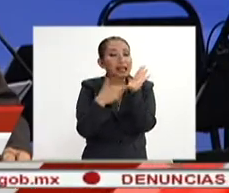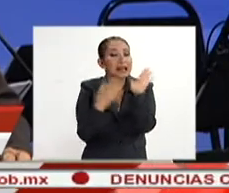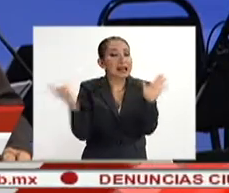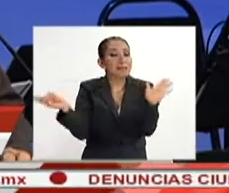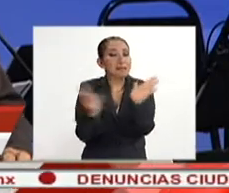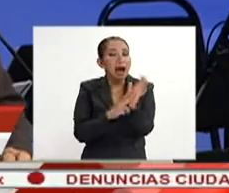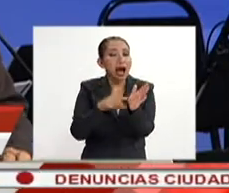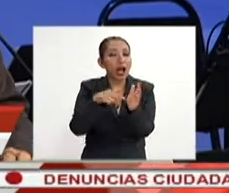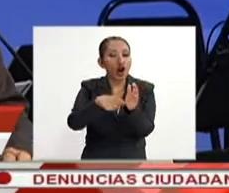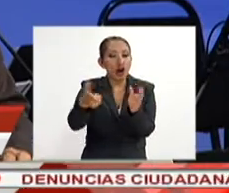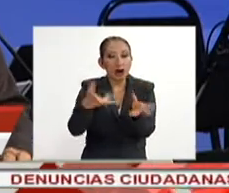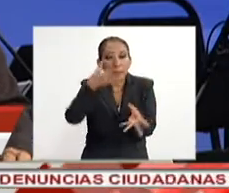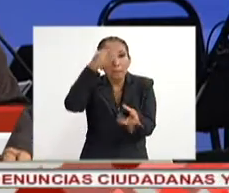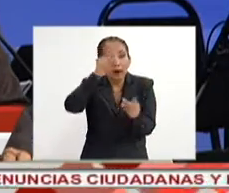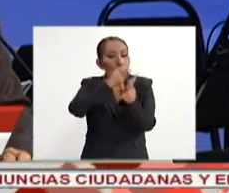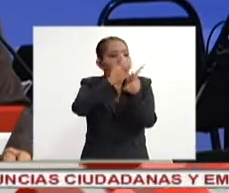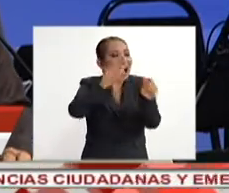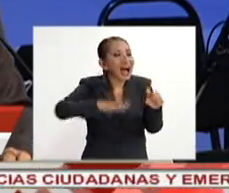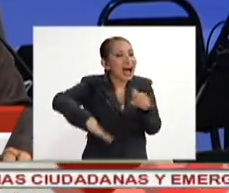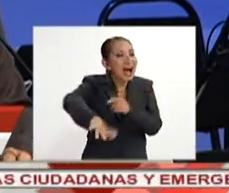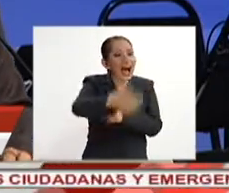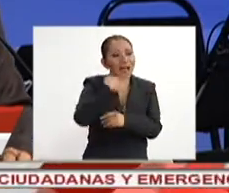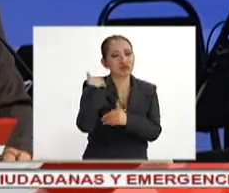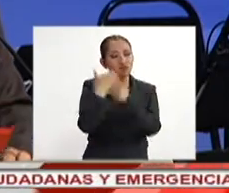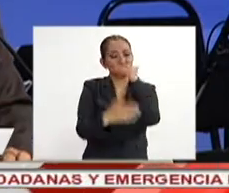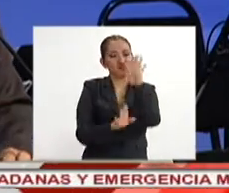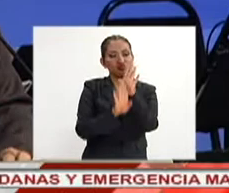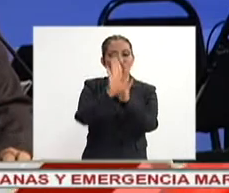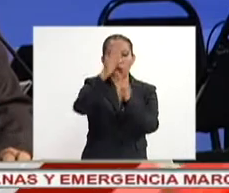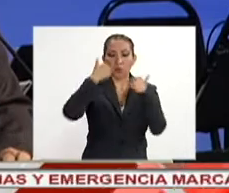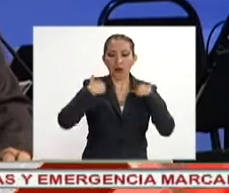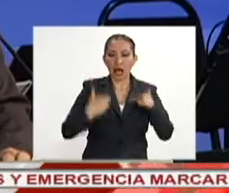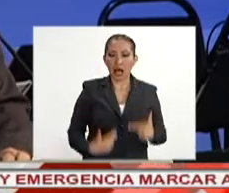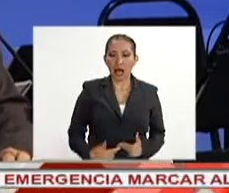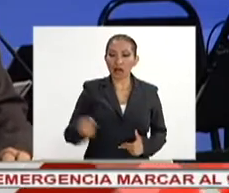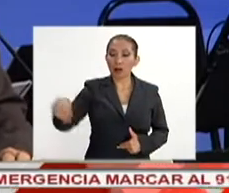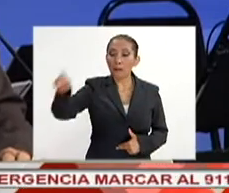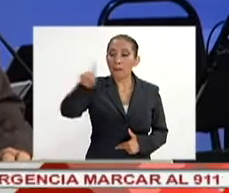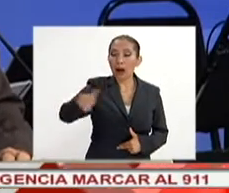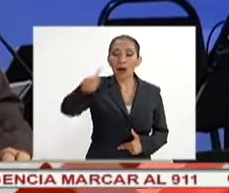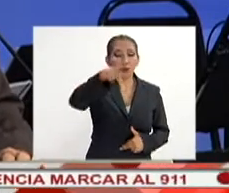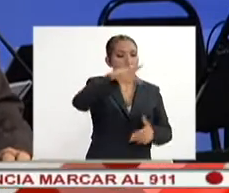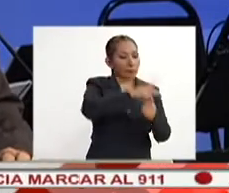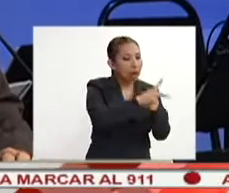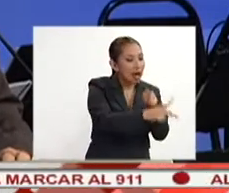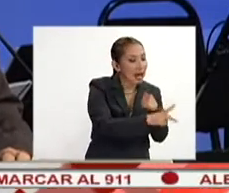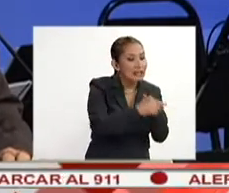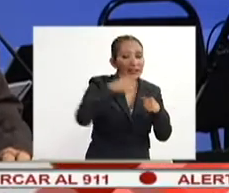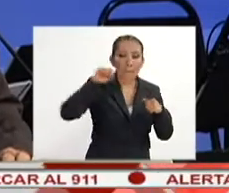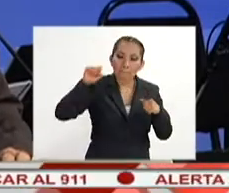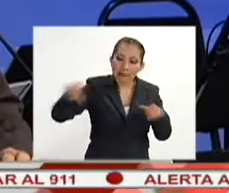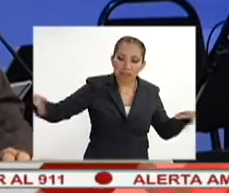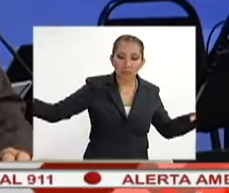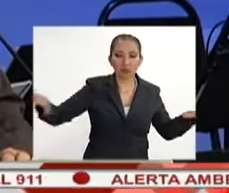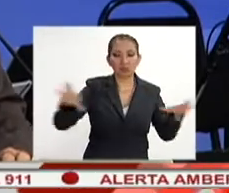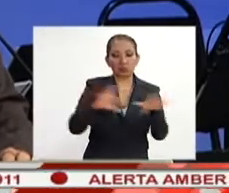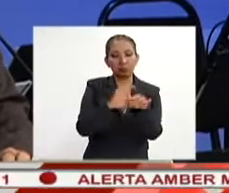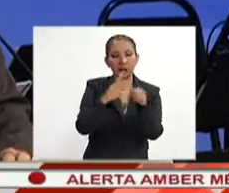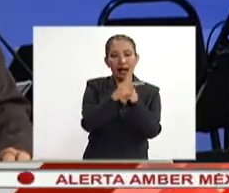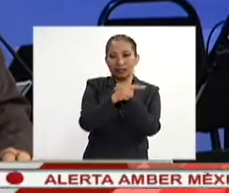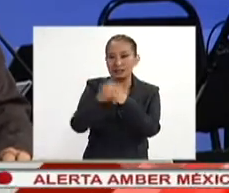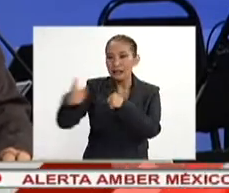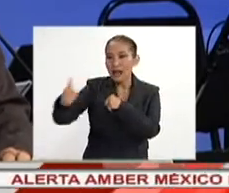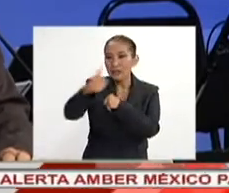valores que promueva la paz y el desarrollo pleno del ser humano en los pueblos, naciones y entre las naciones. Crear